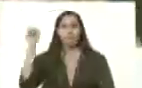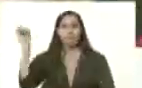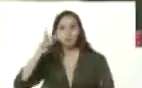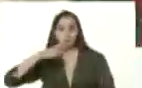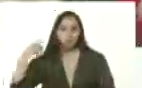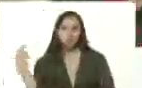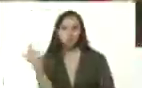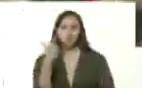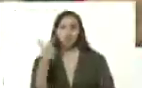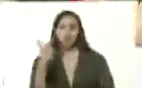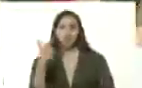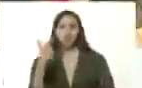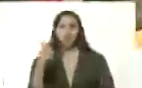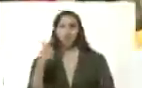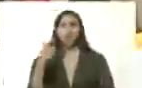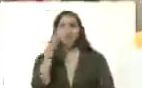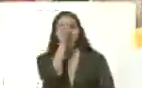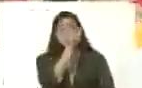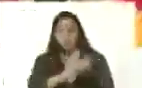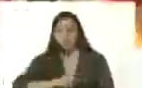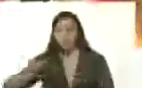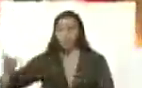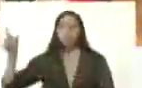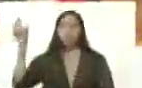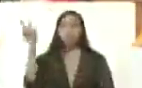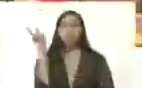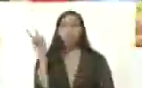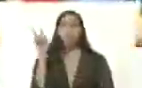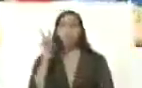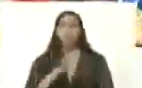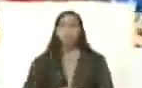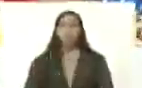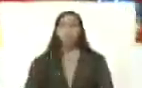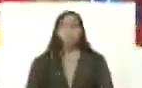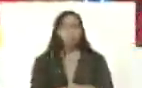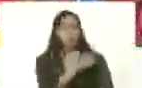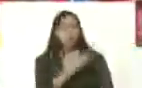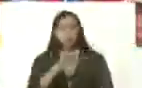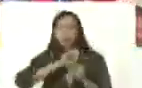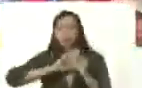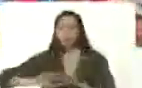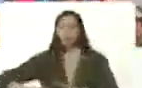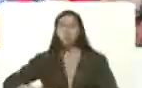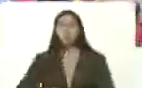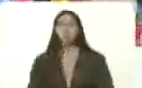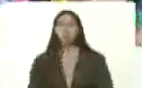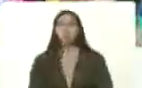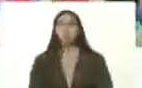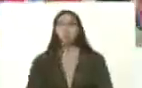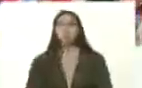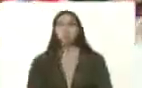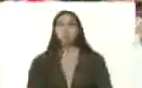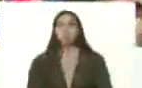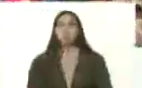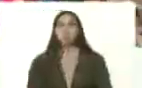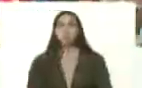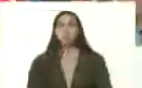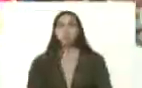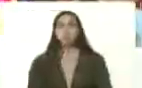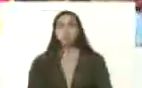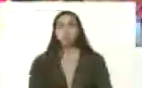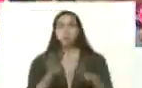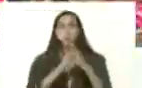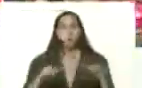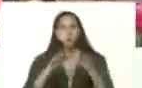del hombre llanero. No nos vamos a rendir, señor Trump. Y el mundo le va a gritar